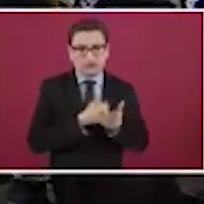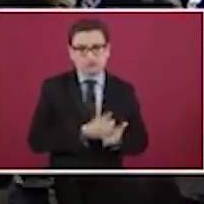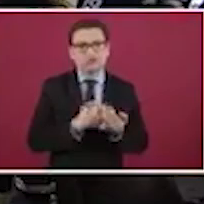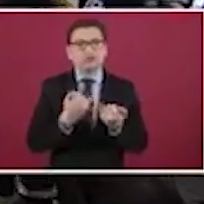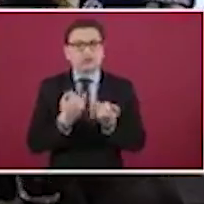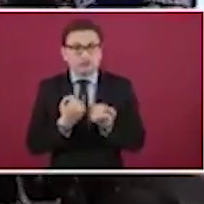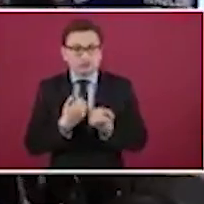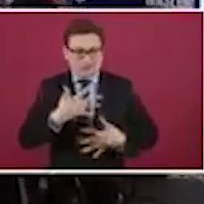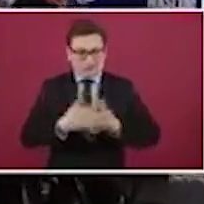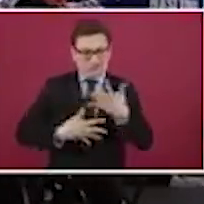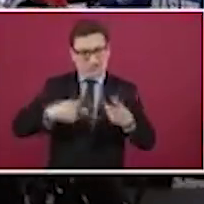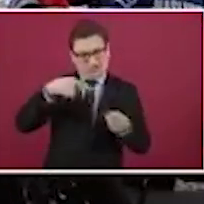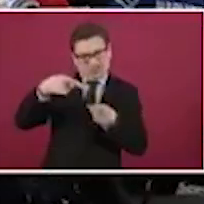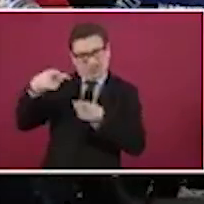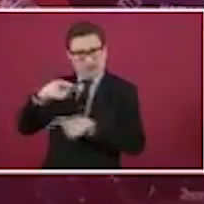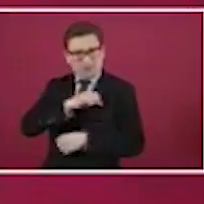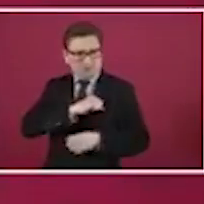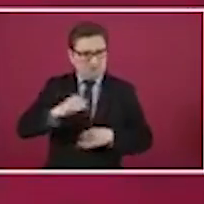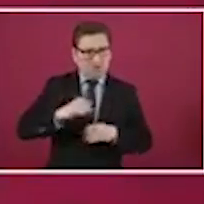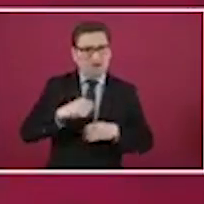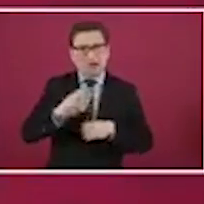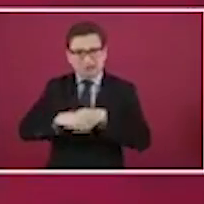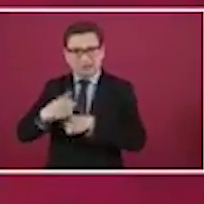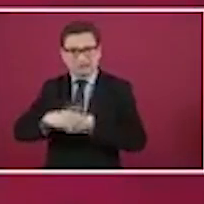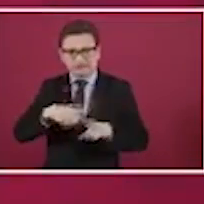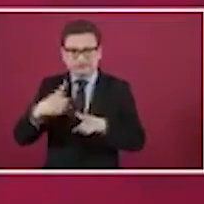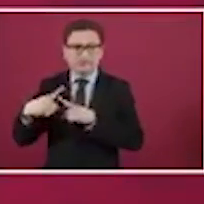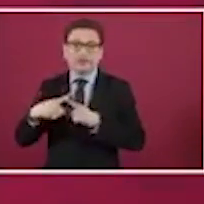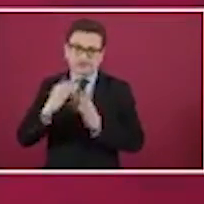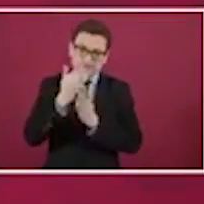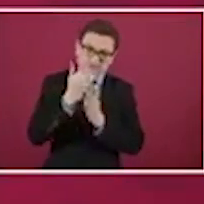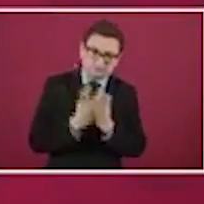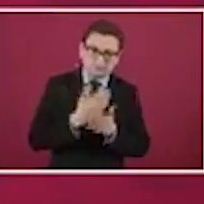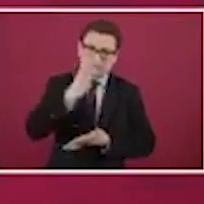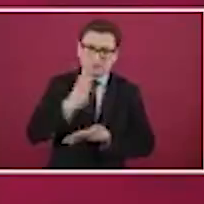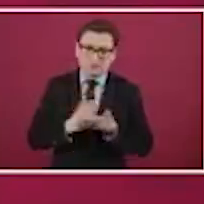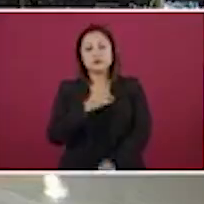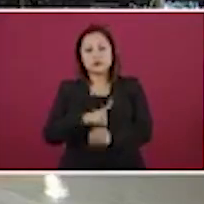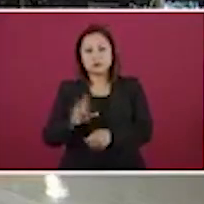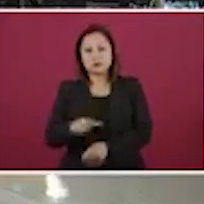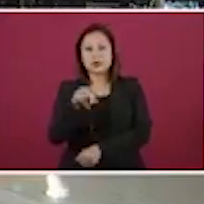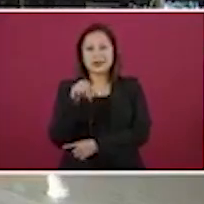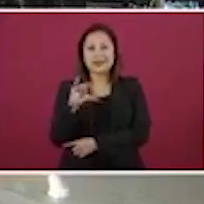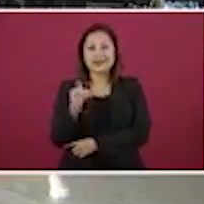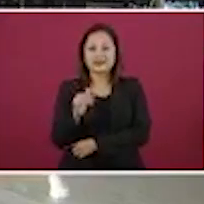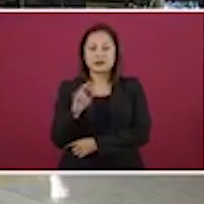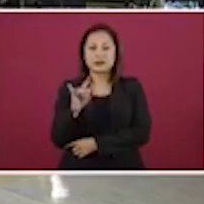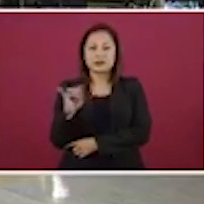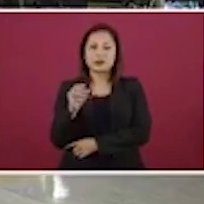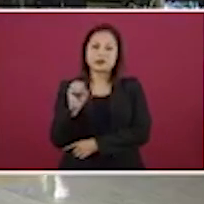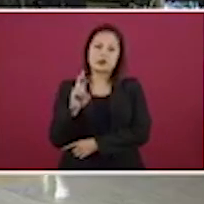bajar la incidencia delictiva a la mitad de lo que había en el 18. Durante la conferencia de